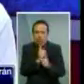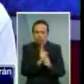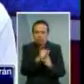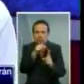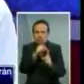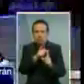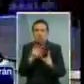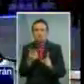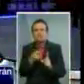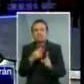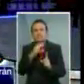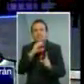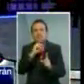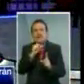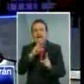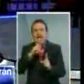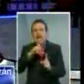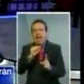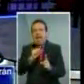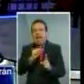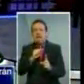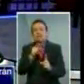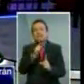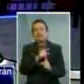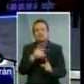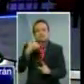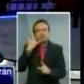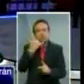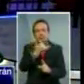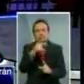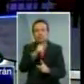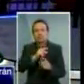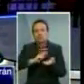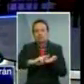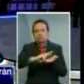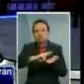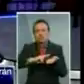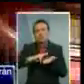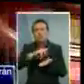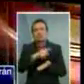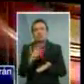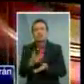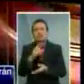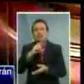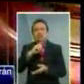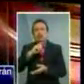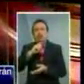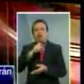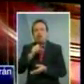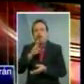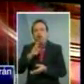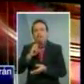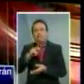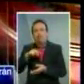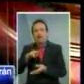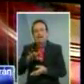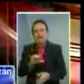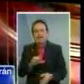está... No sé si habrá conversado por teléfono, sí, por teléfono, sí. Un pero mensaje texto para contarle. ¿Pero descartan ustedes un acercamiento político a una